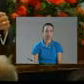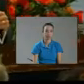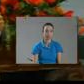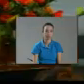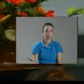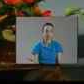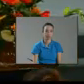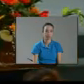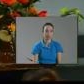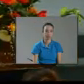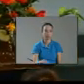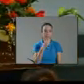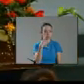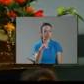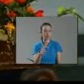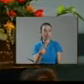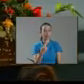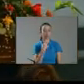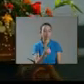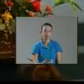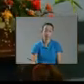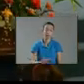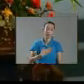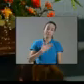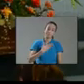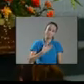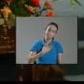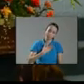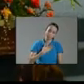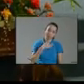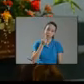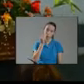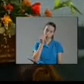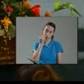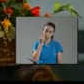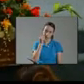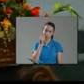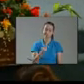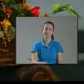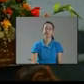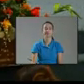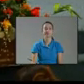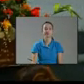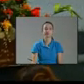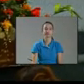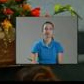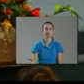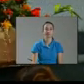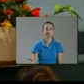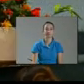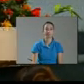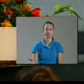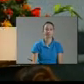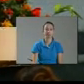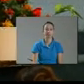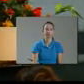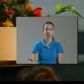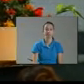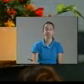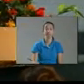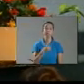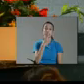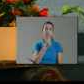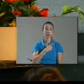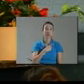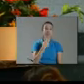tortillitas, Señor, con ahí, con carnita. ¡Ah, aleluya! A esta hora hablando de esto,